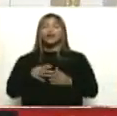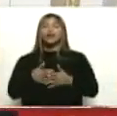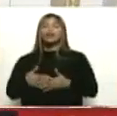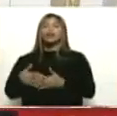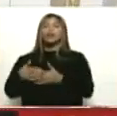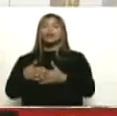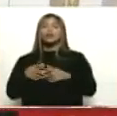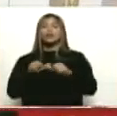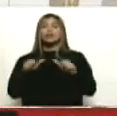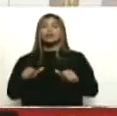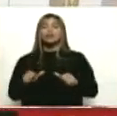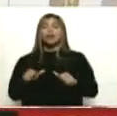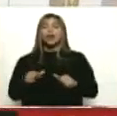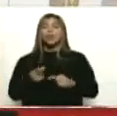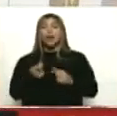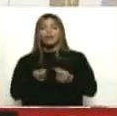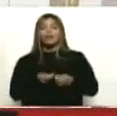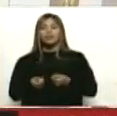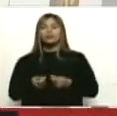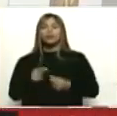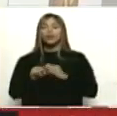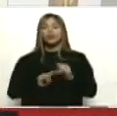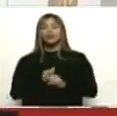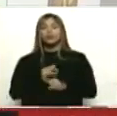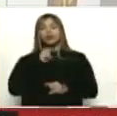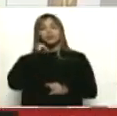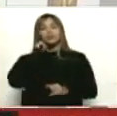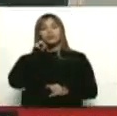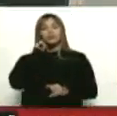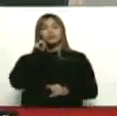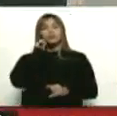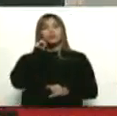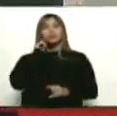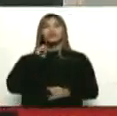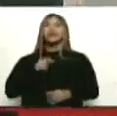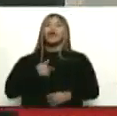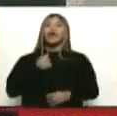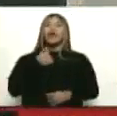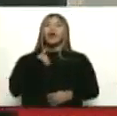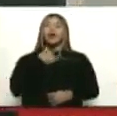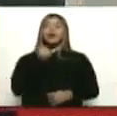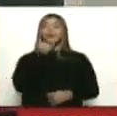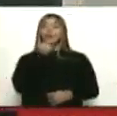en el sistema financiero internacional. ¿Qué ocurrió con Entrasur? Habían empresas